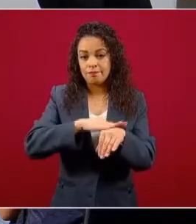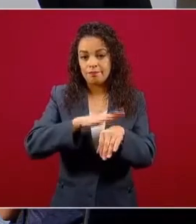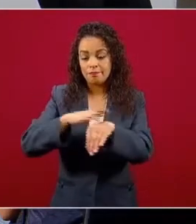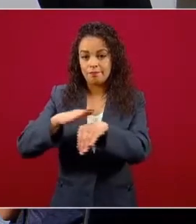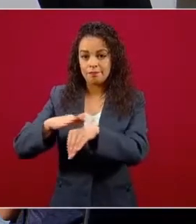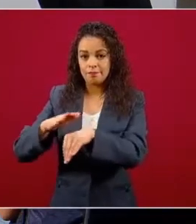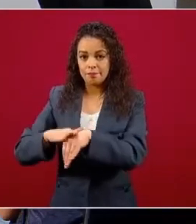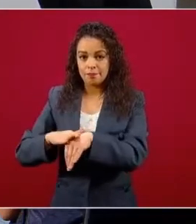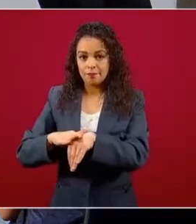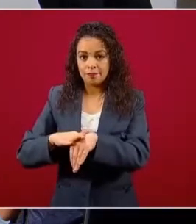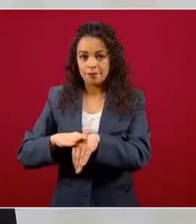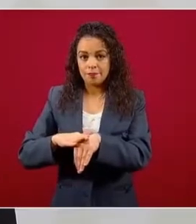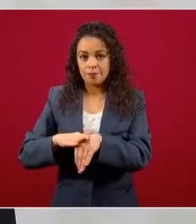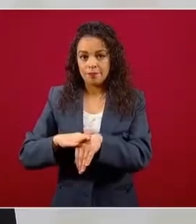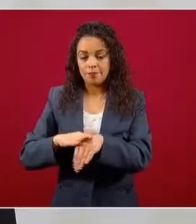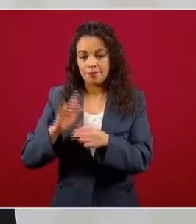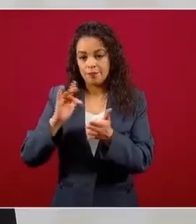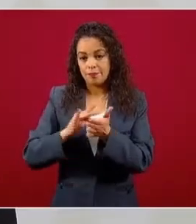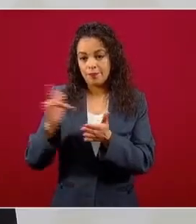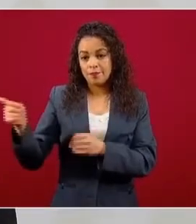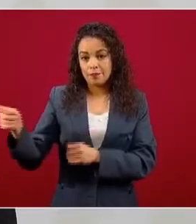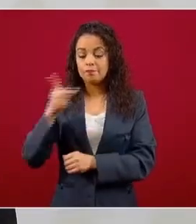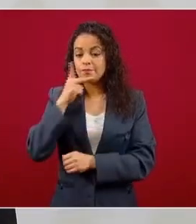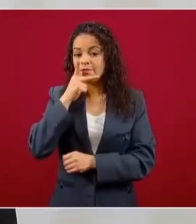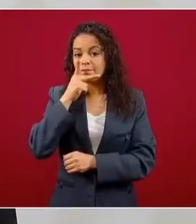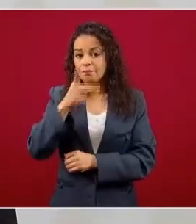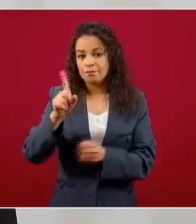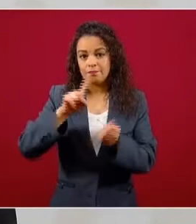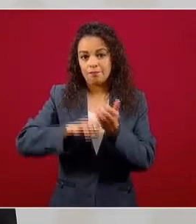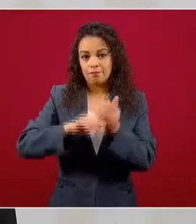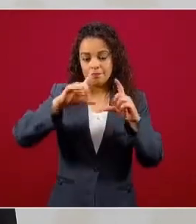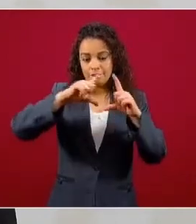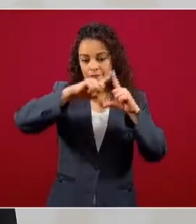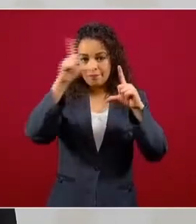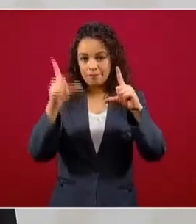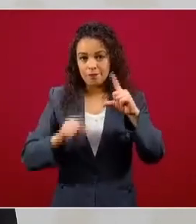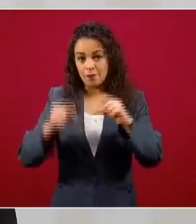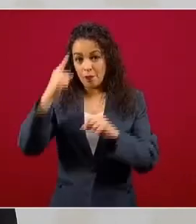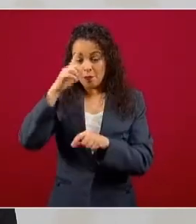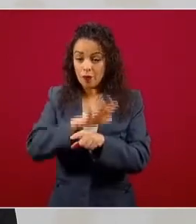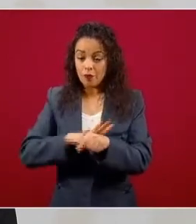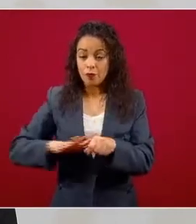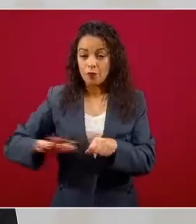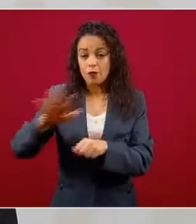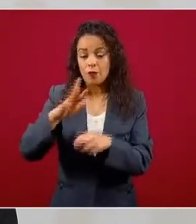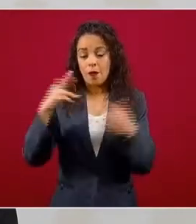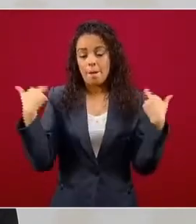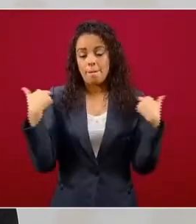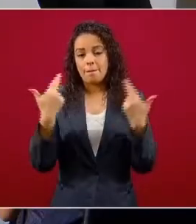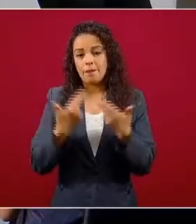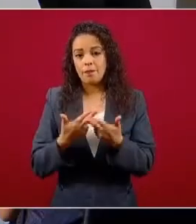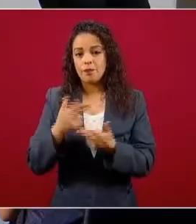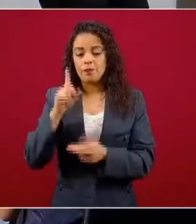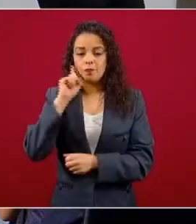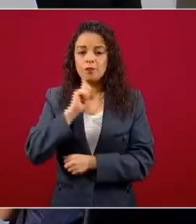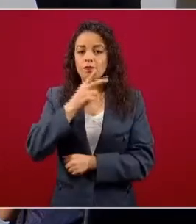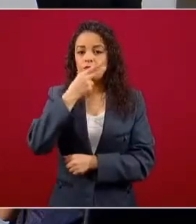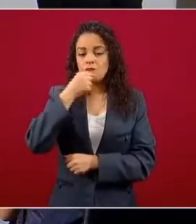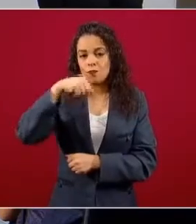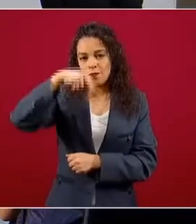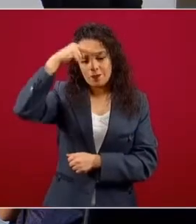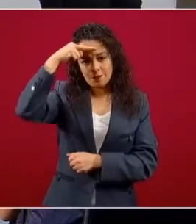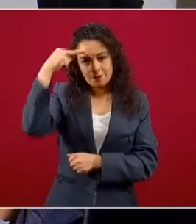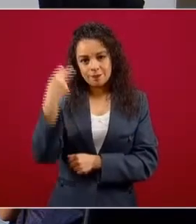a todas las maestras a todos los maestros de mexico y dejamos la palabra